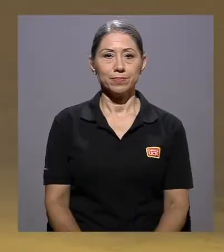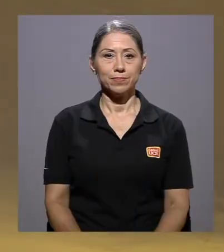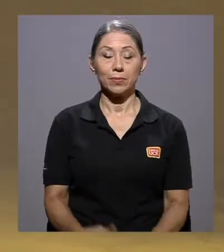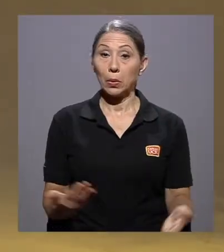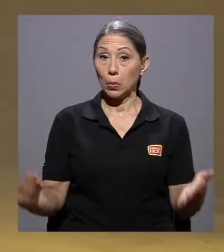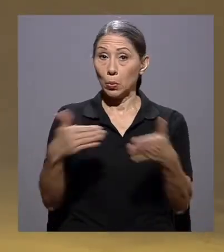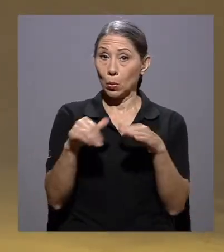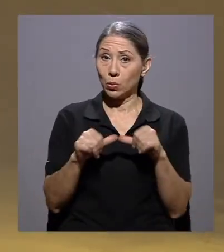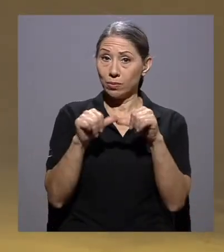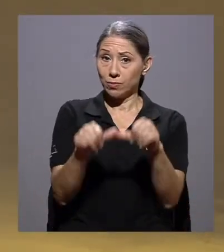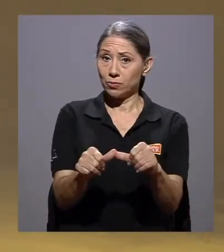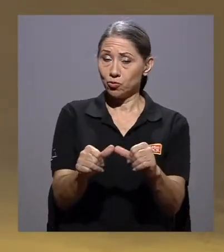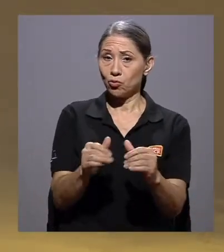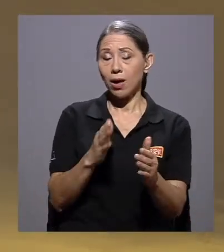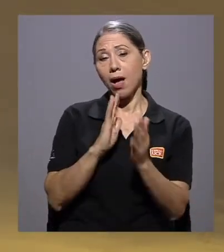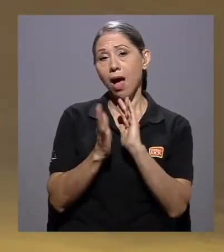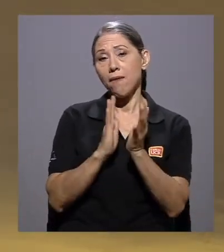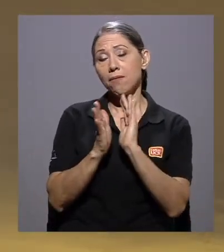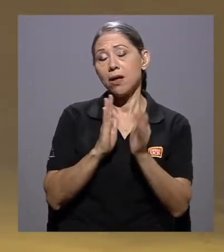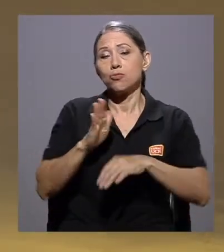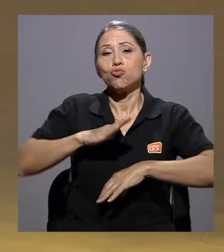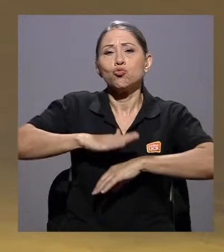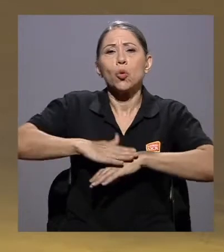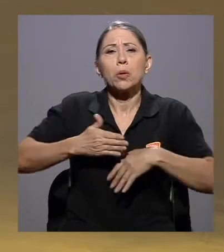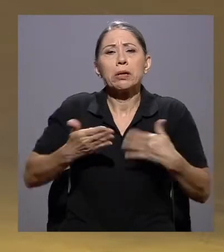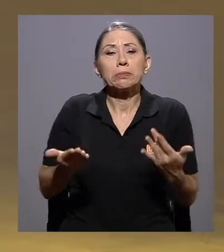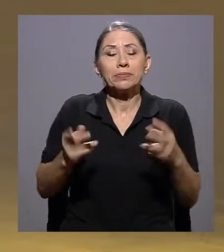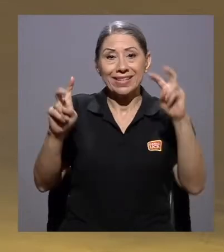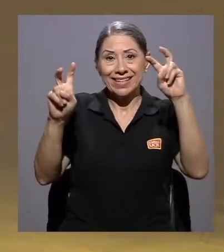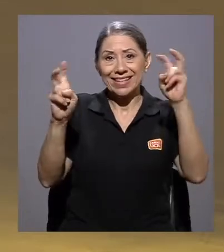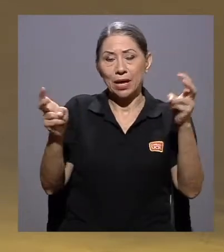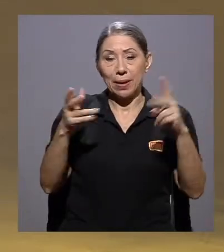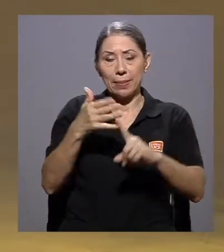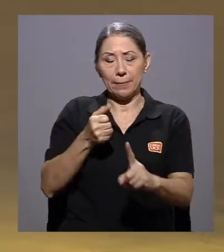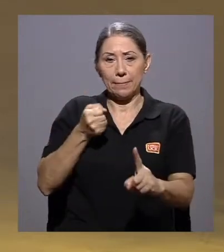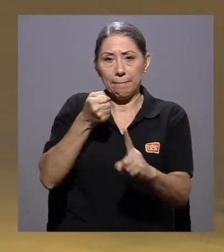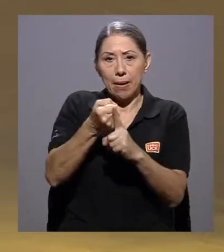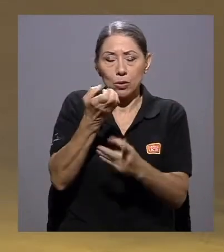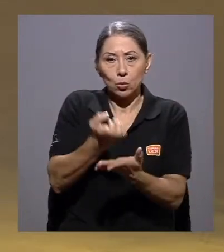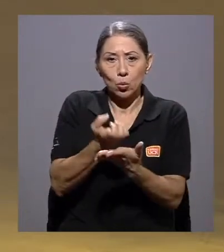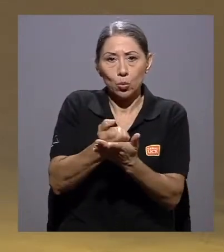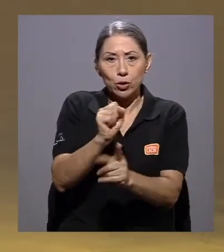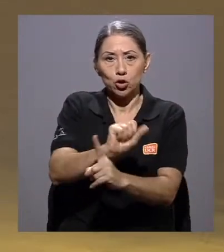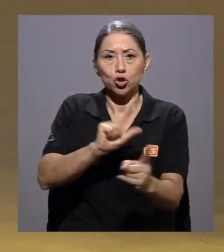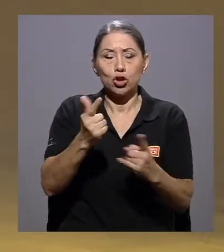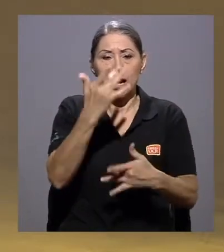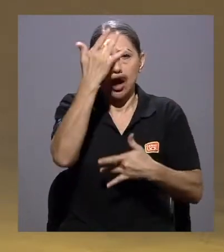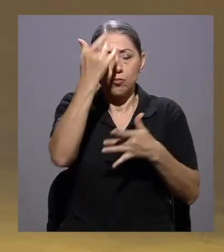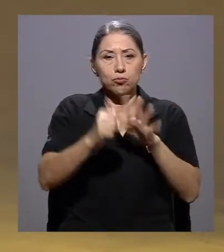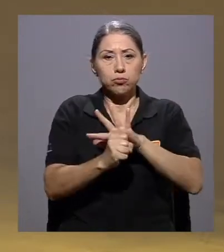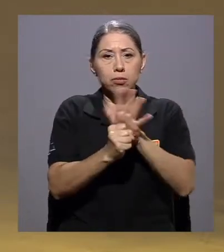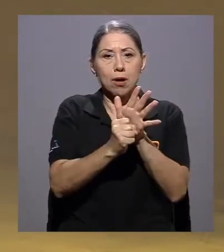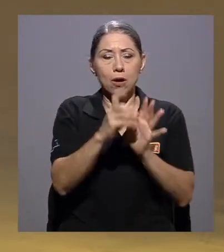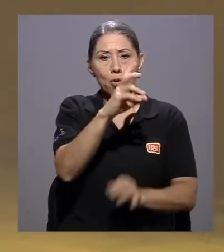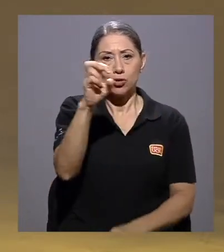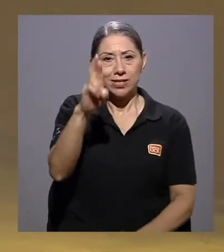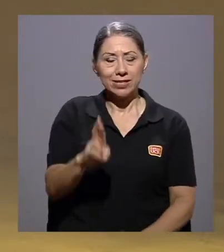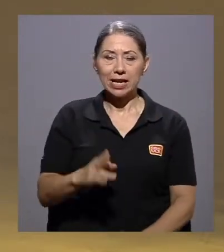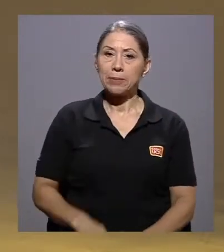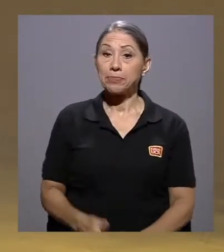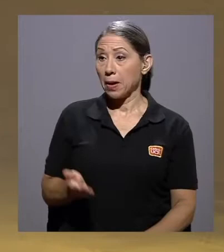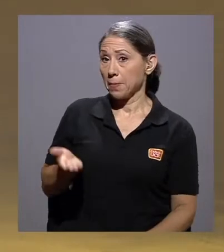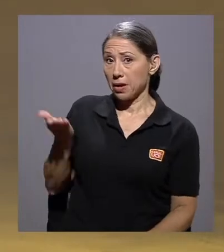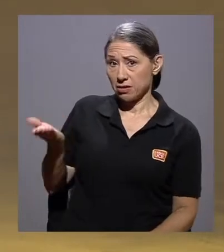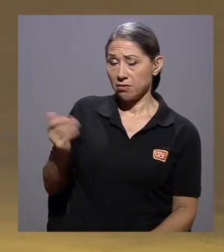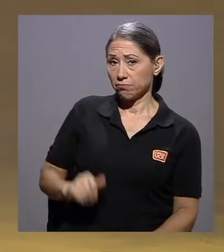Regresamos, seguimos conversando sobre el tema del impacto económico, social del COVID-19 en Costa Rica. Martín,